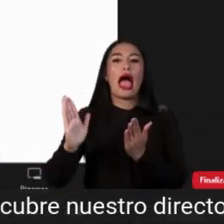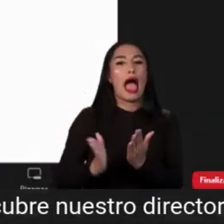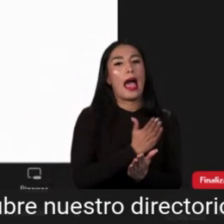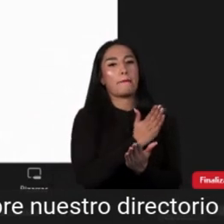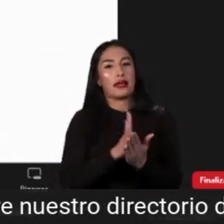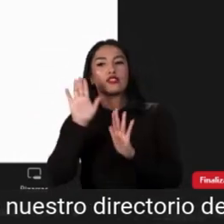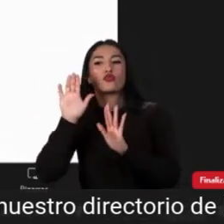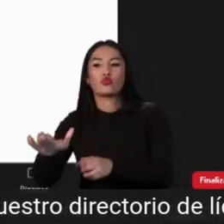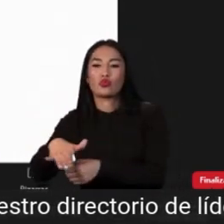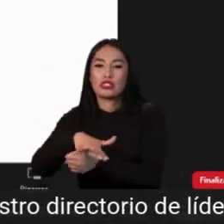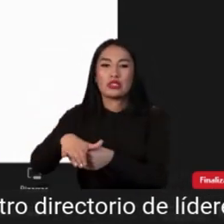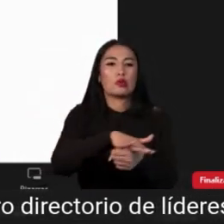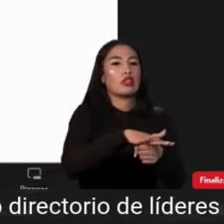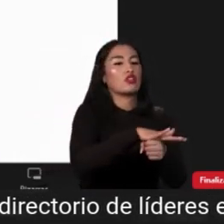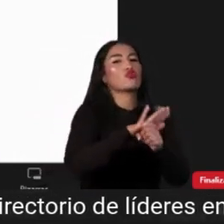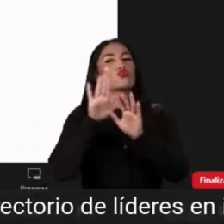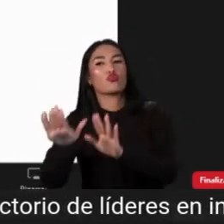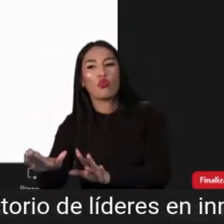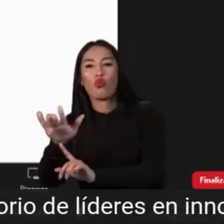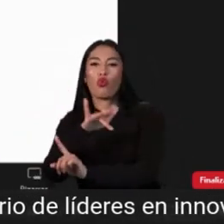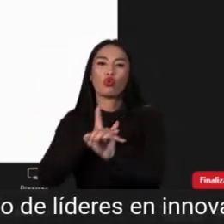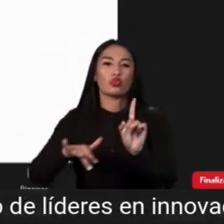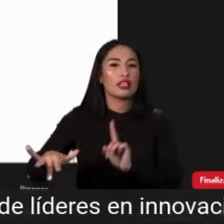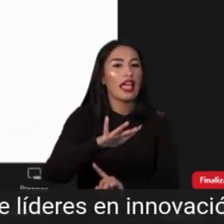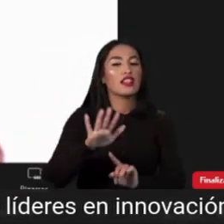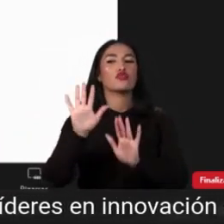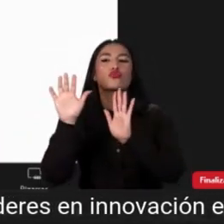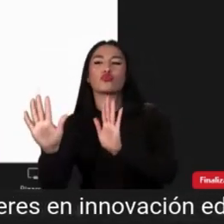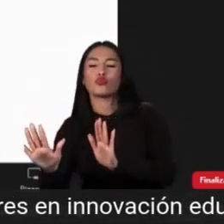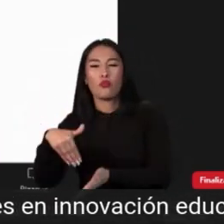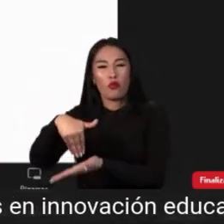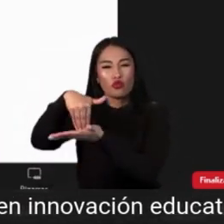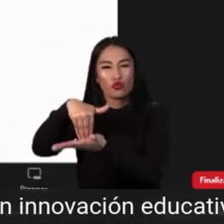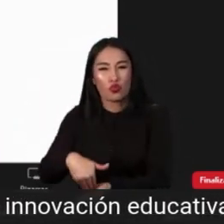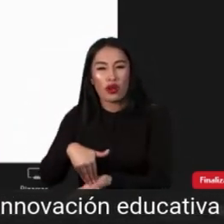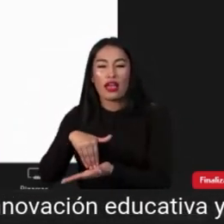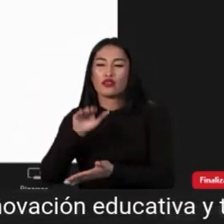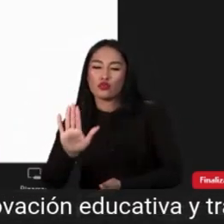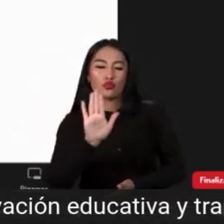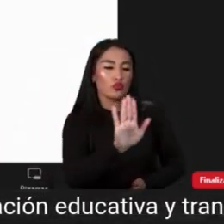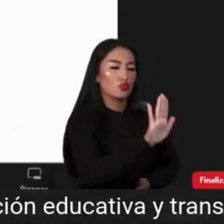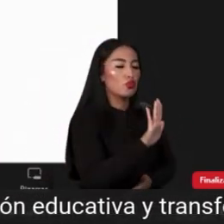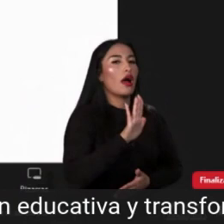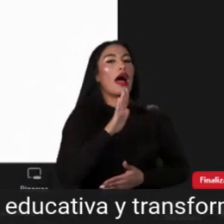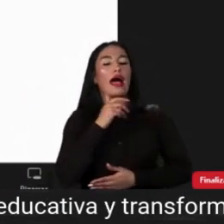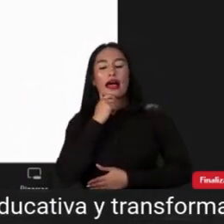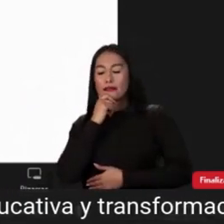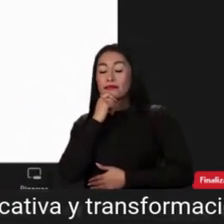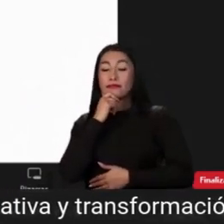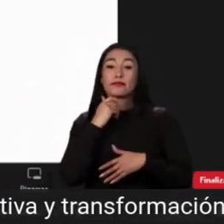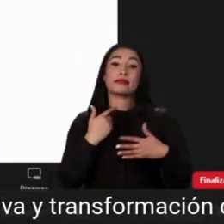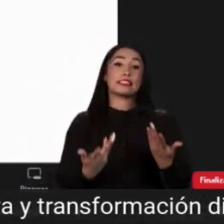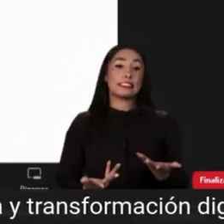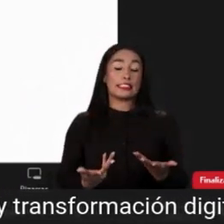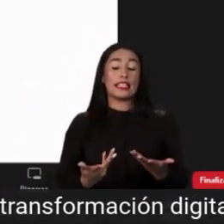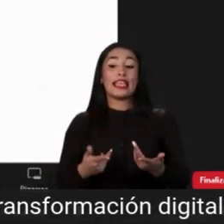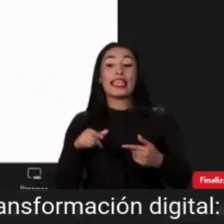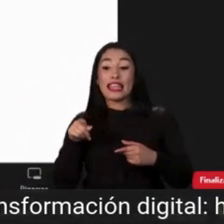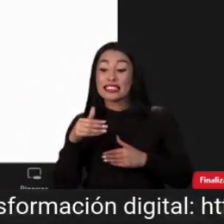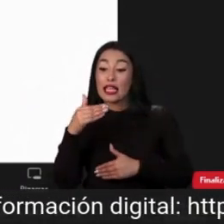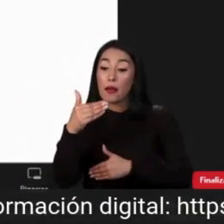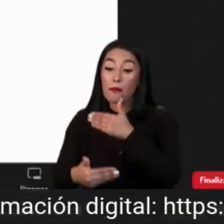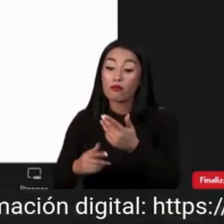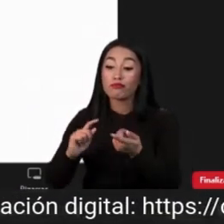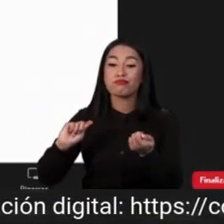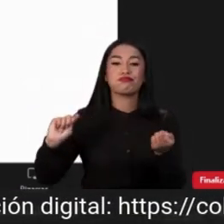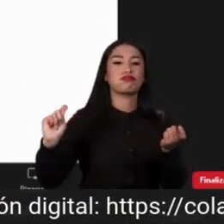de un punto distinto, con un contexto, un punto muy particular, con su propio contexto, y va a llegar en ese proceso de transformación a